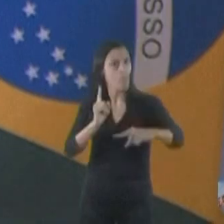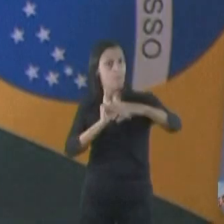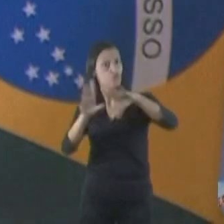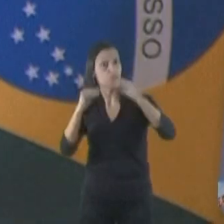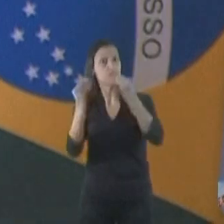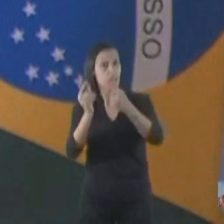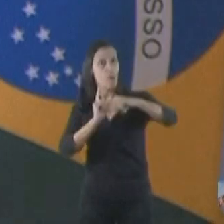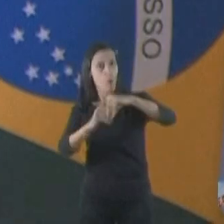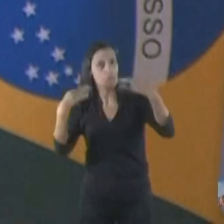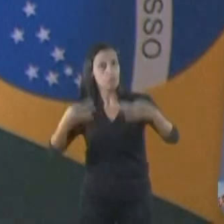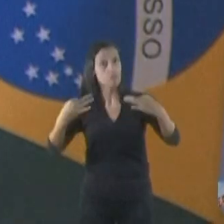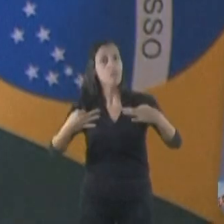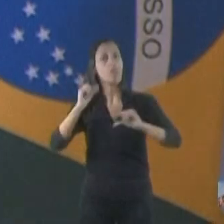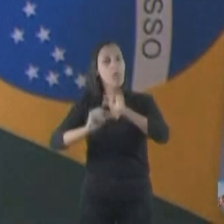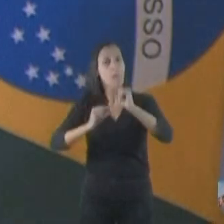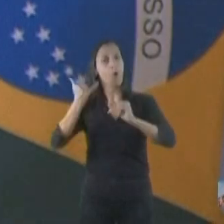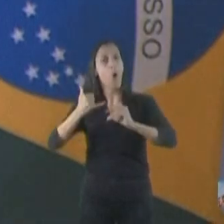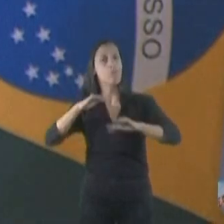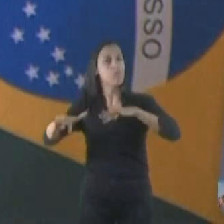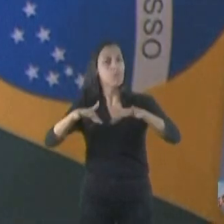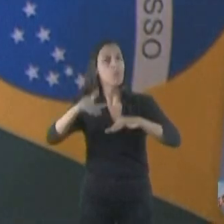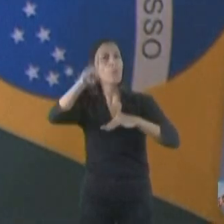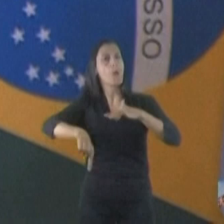Que estamos poniendo en marcha soluciones.